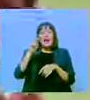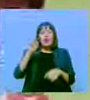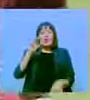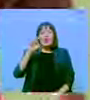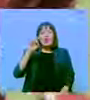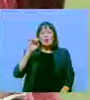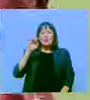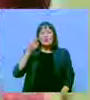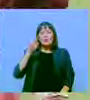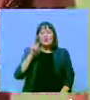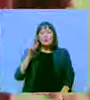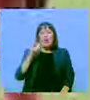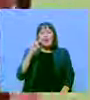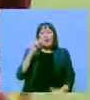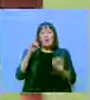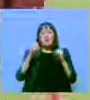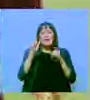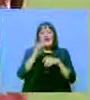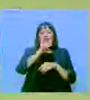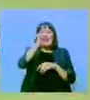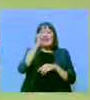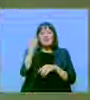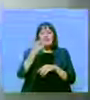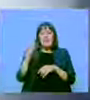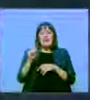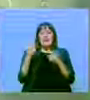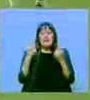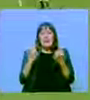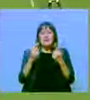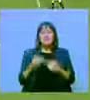duelos entre alajuelenses y saprissistas.